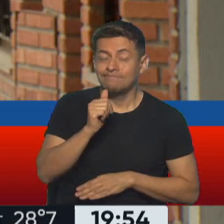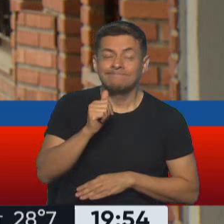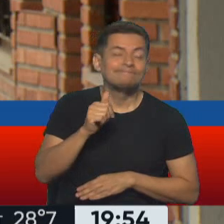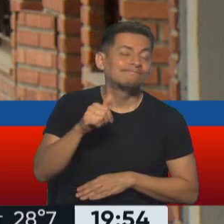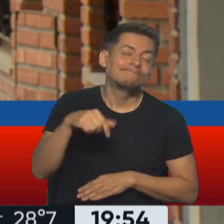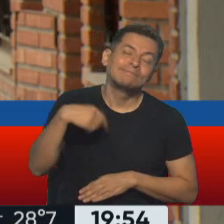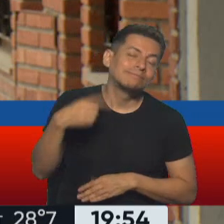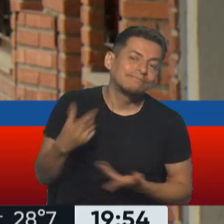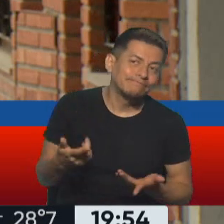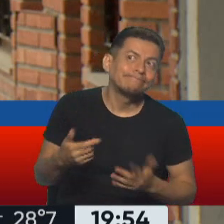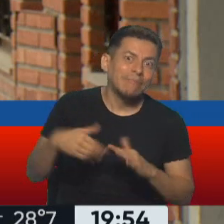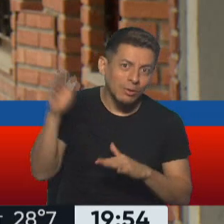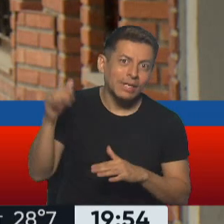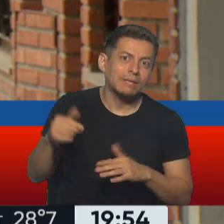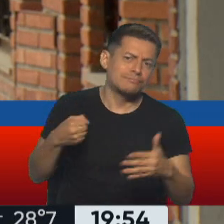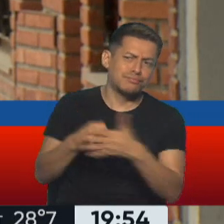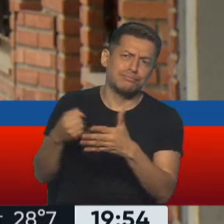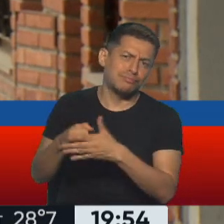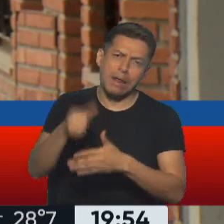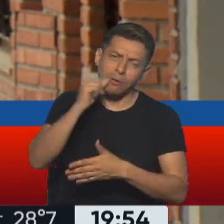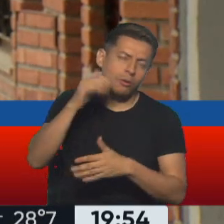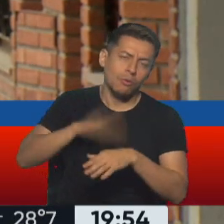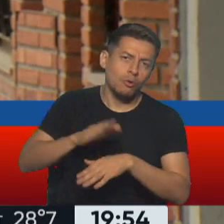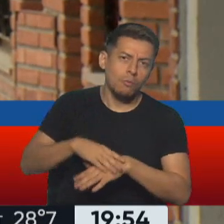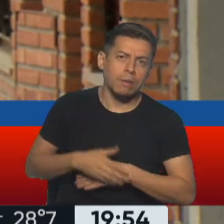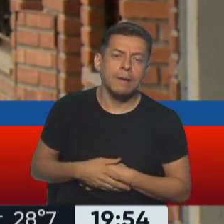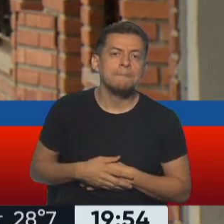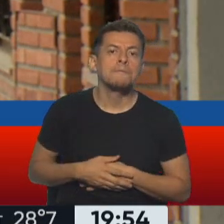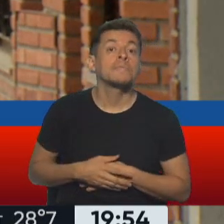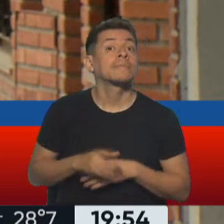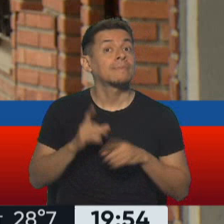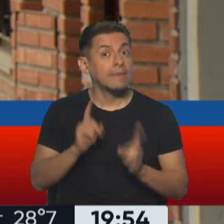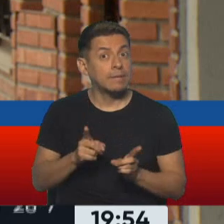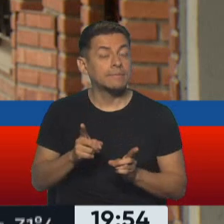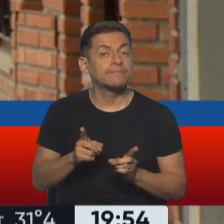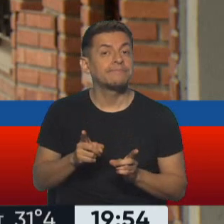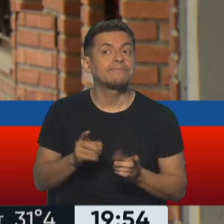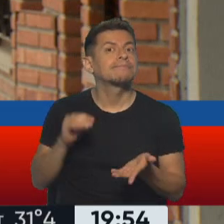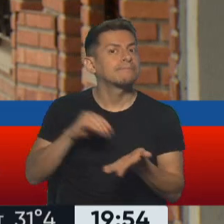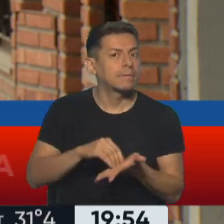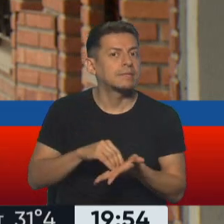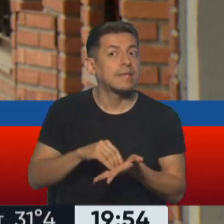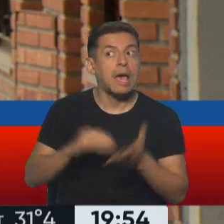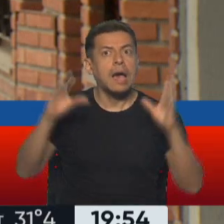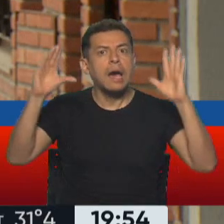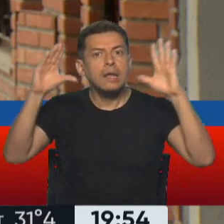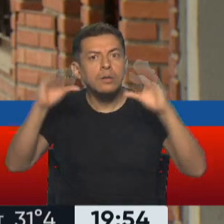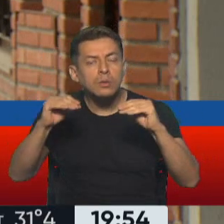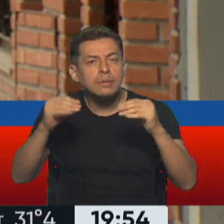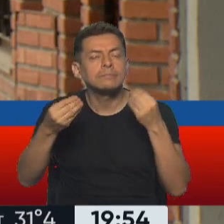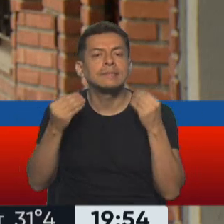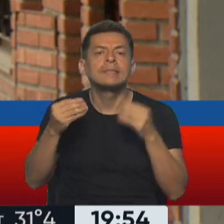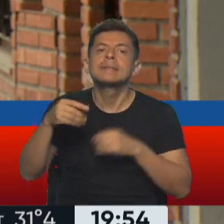participantes de este múltiple choque pero además hay otra cuestión que se produce de noche donde siempre